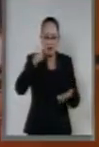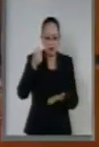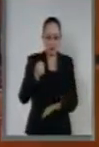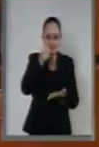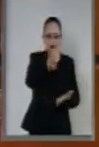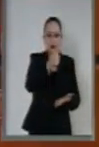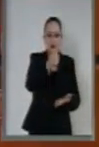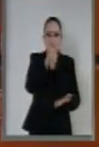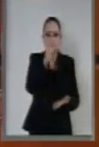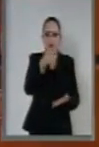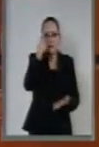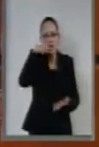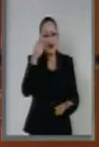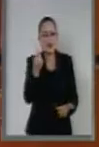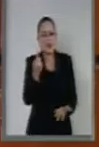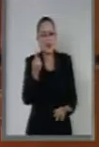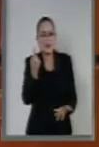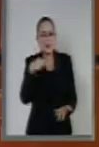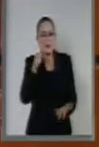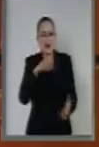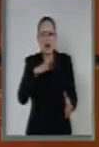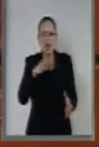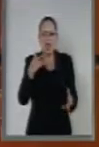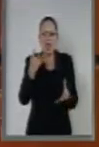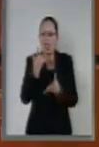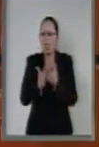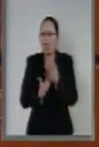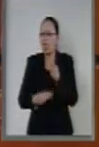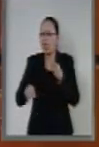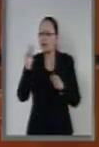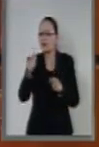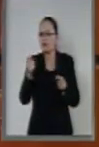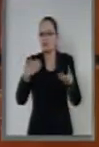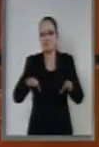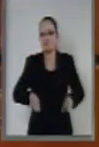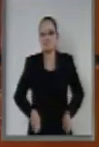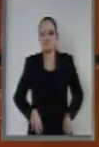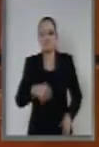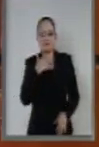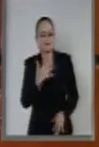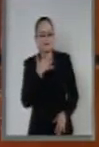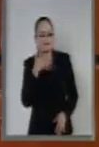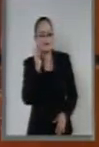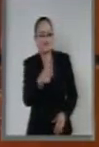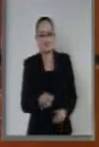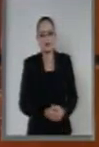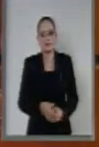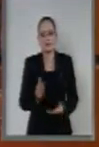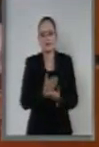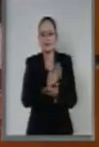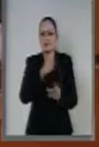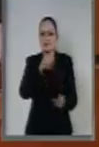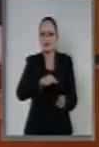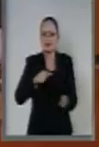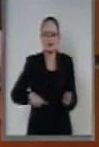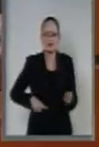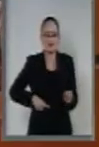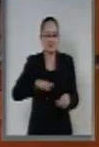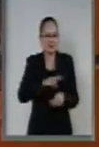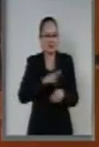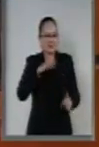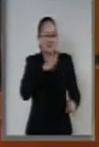que se van por el caño de la corrupción además de la ineficacia del